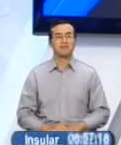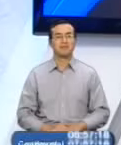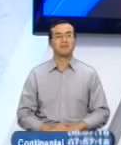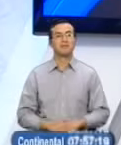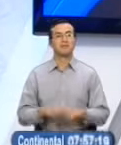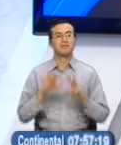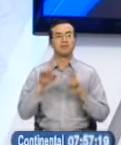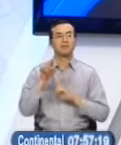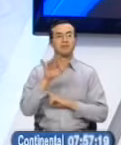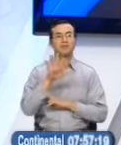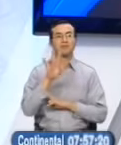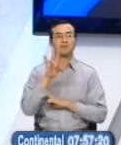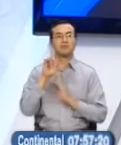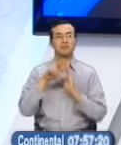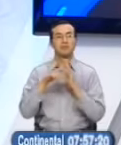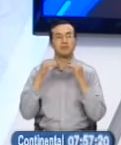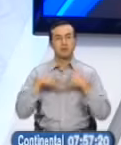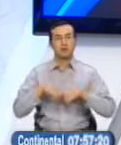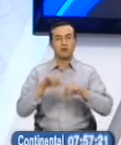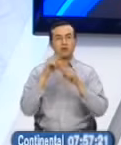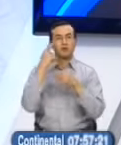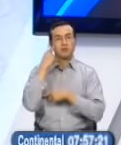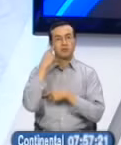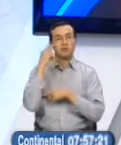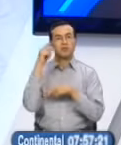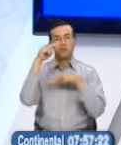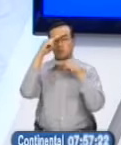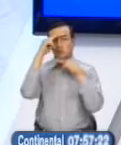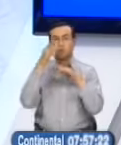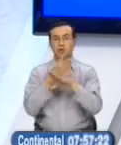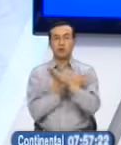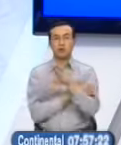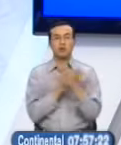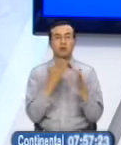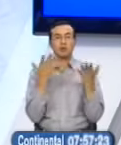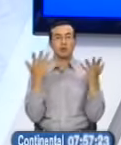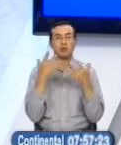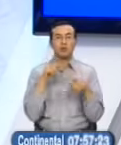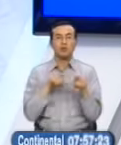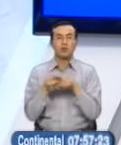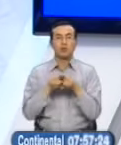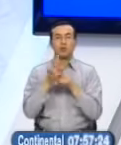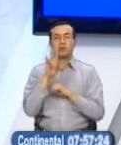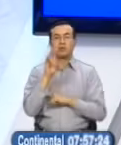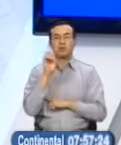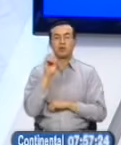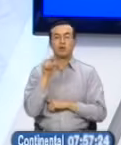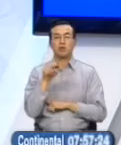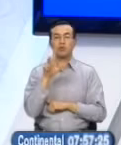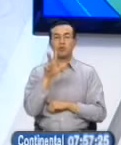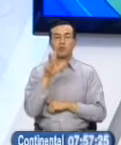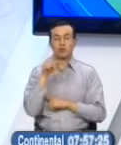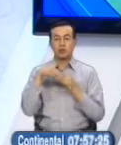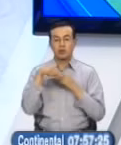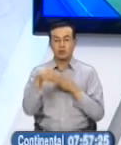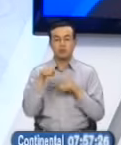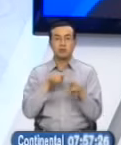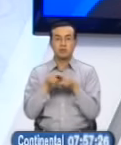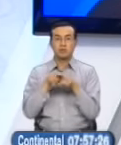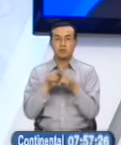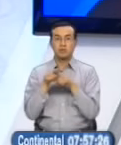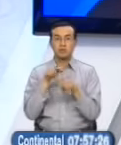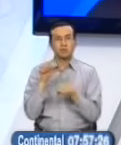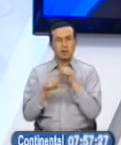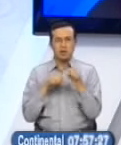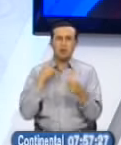De la mañana con 57 minutos. Nos queda tiempo para poder revisar la nota de la previa de lo que será el Ironman 70.3 de este fin de semana. Toda